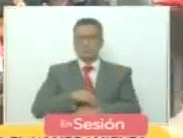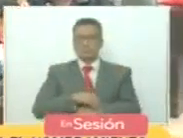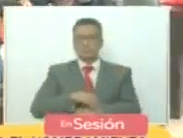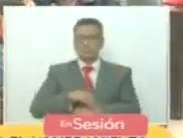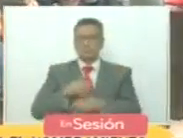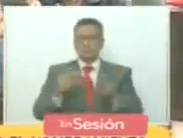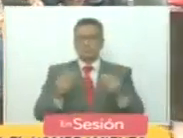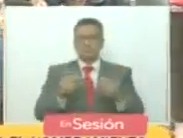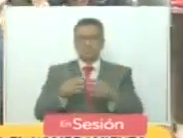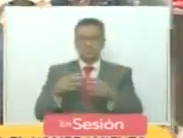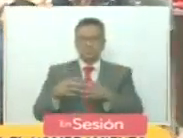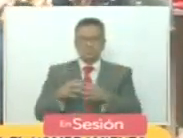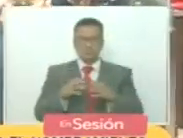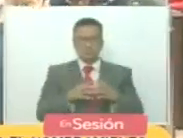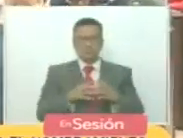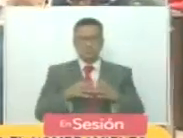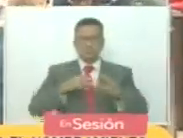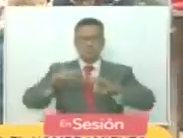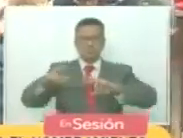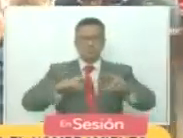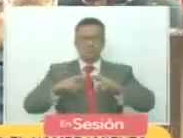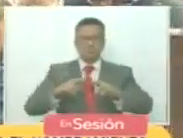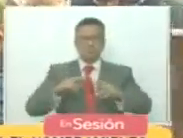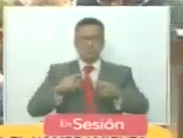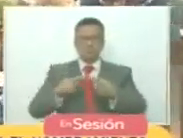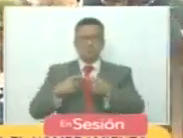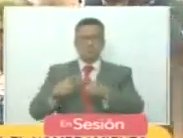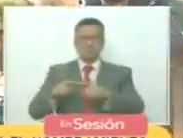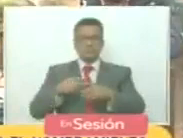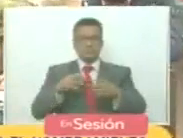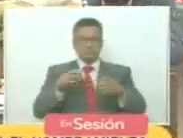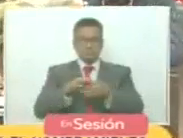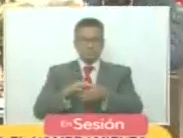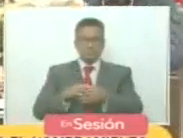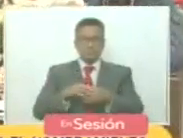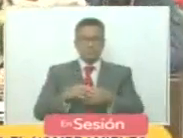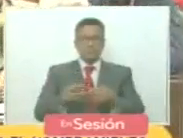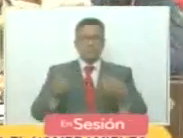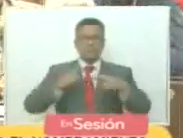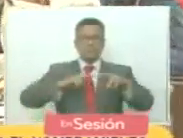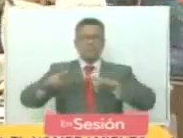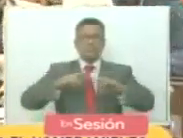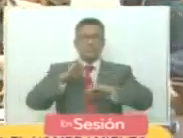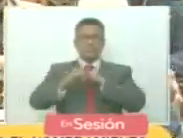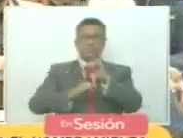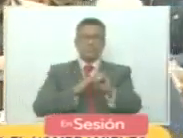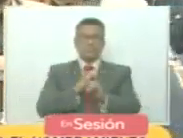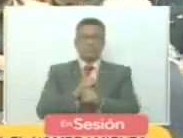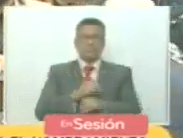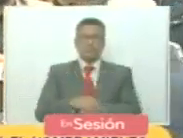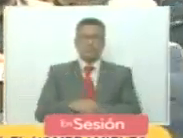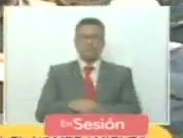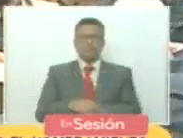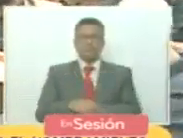la multipolaridad y la pluripolaridad de las relaciones internacionales.